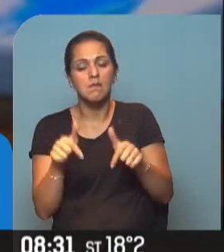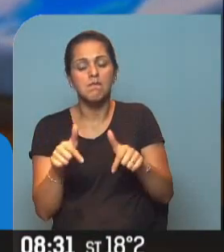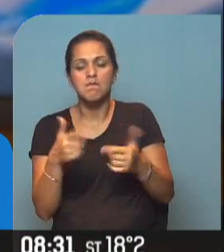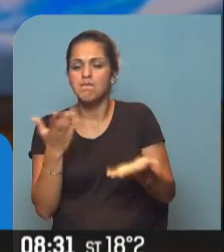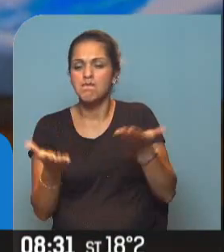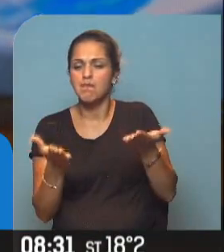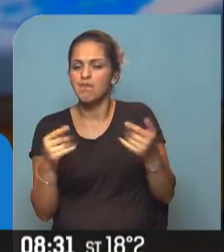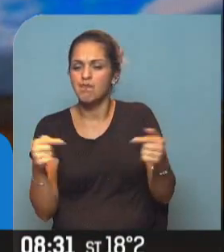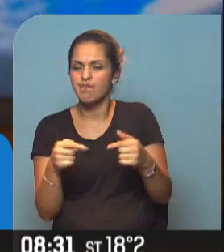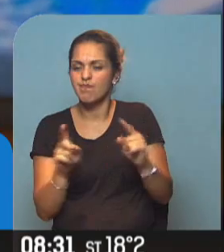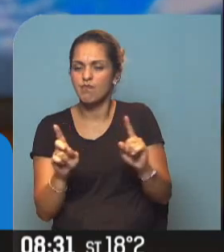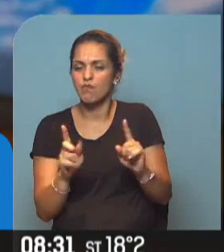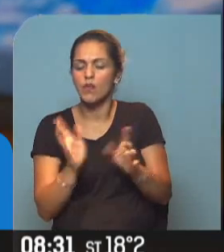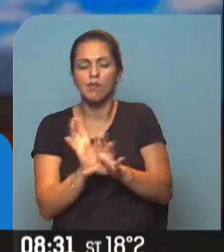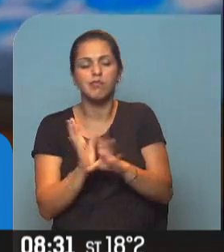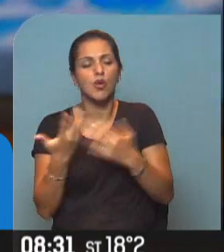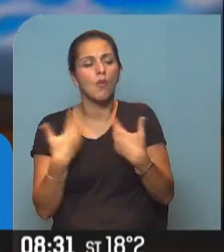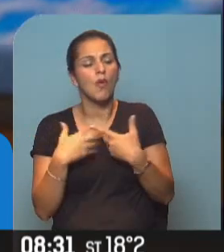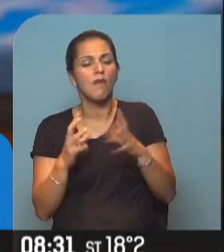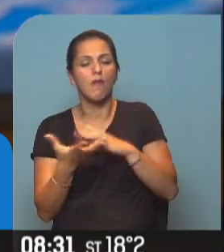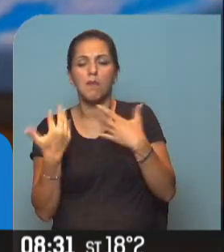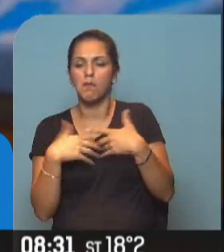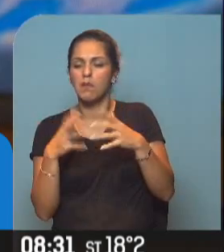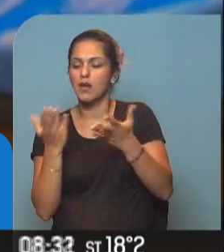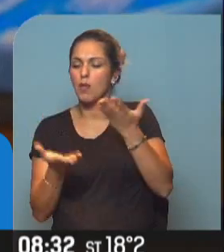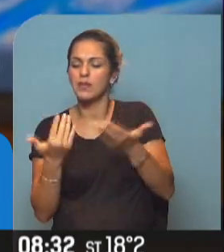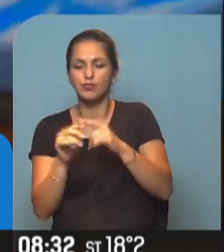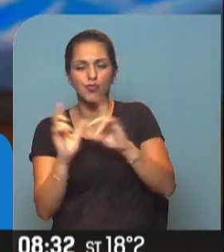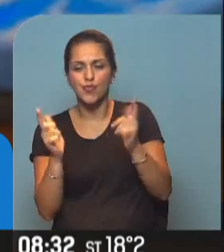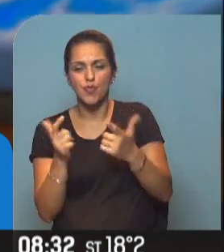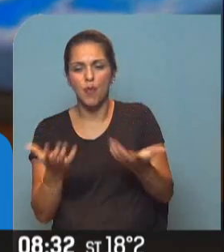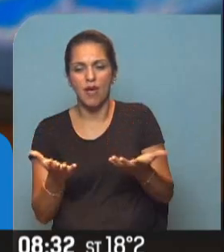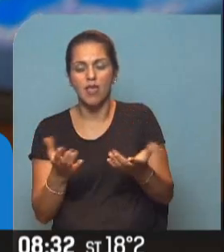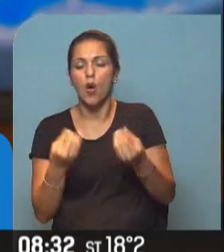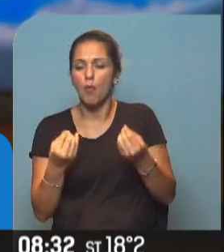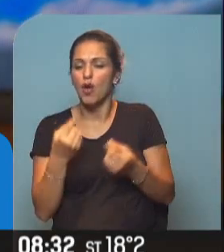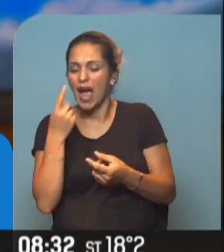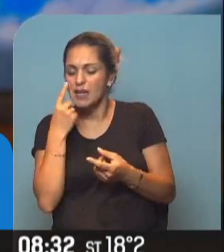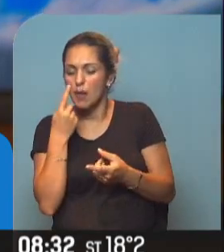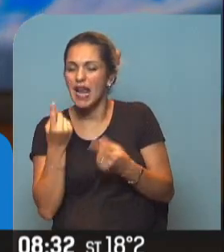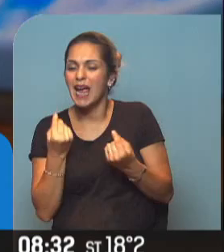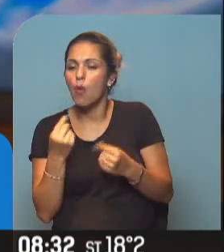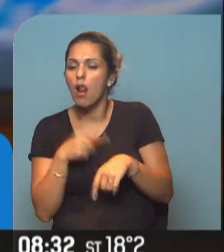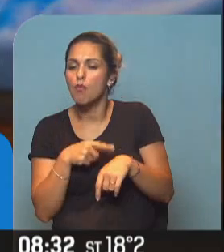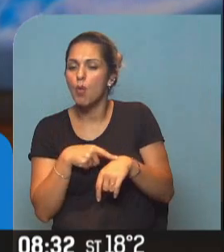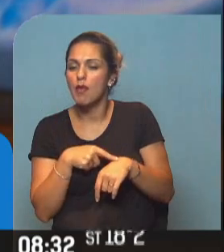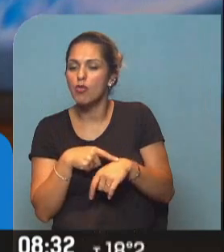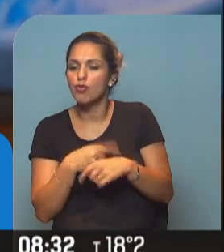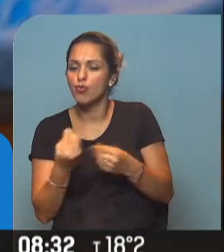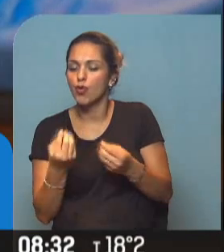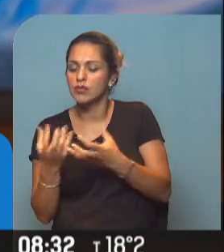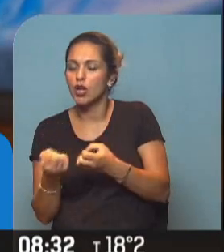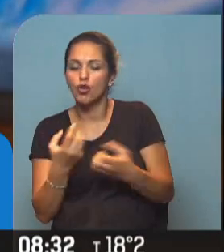y porque son odiosas y en esto también porque hay que ver en qué momento se producen